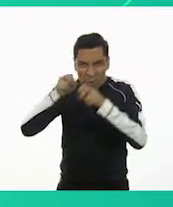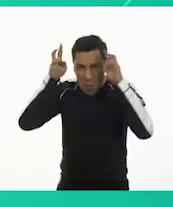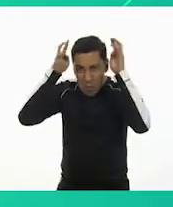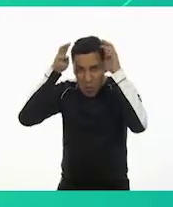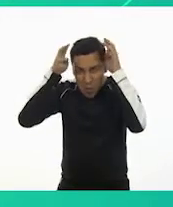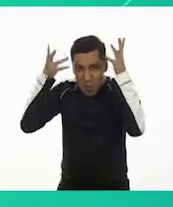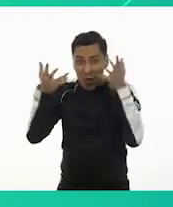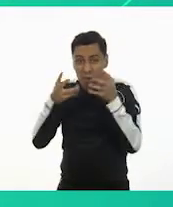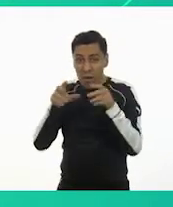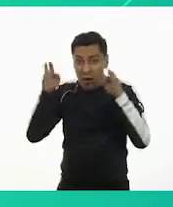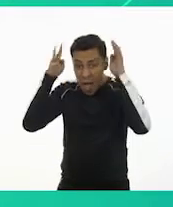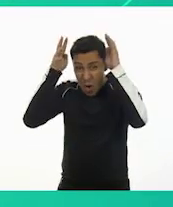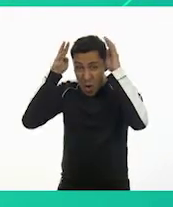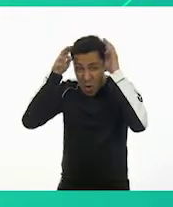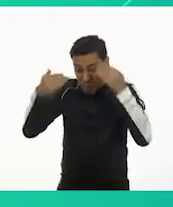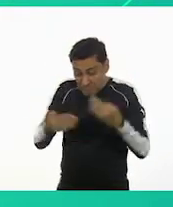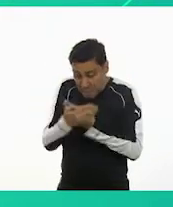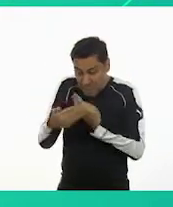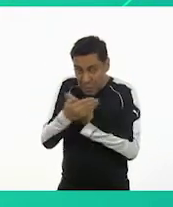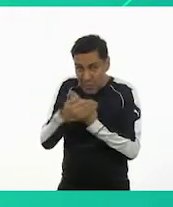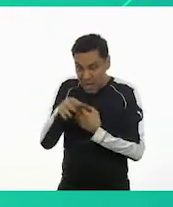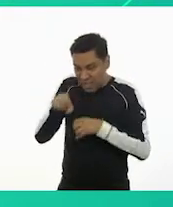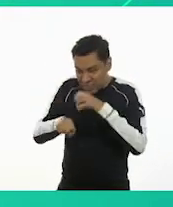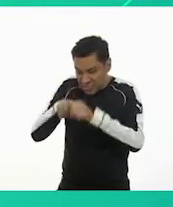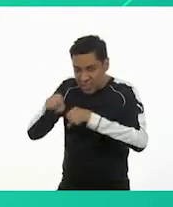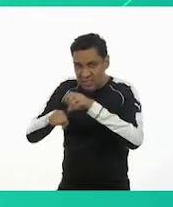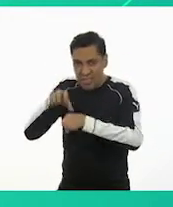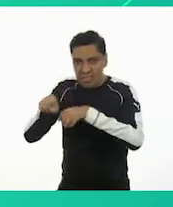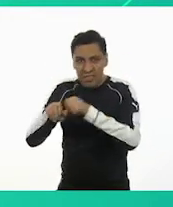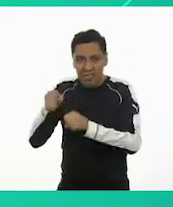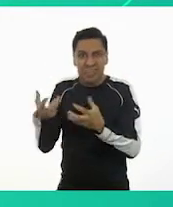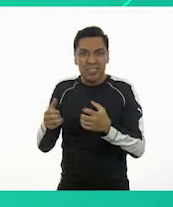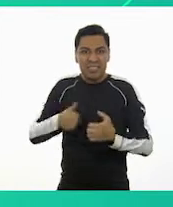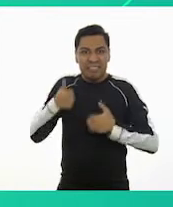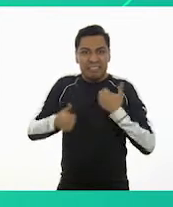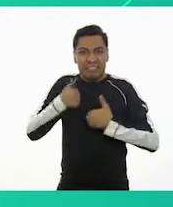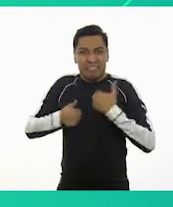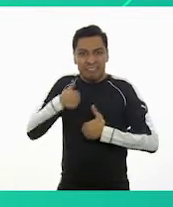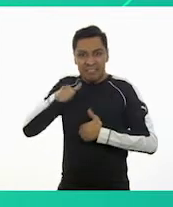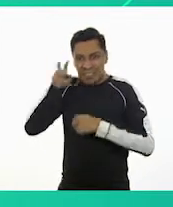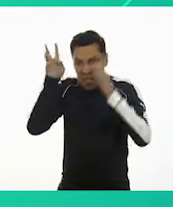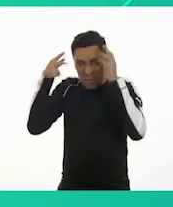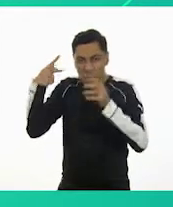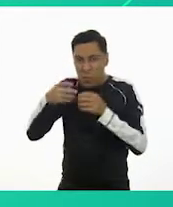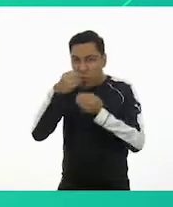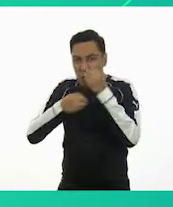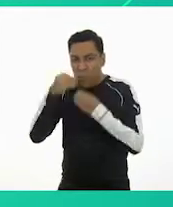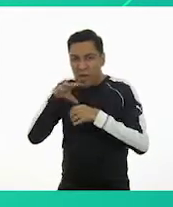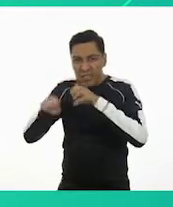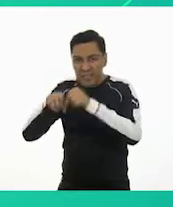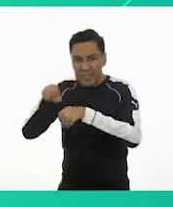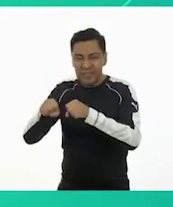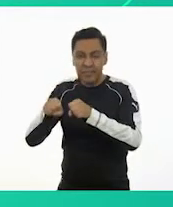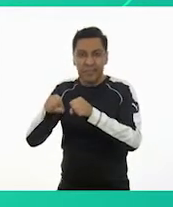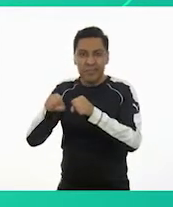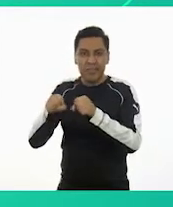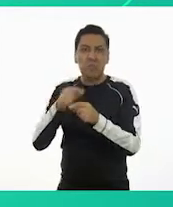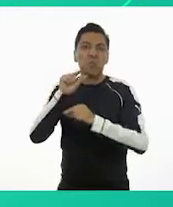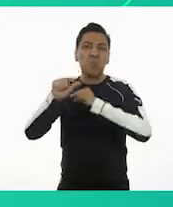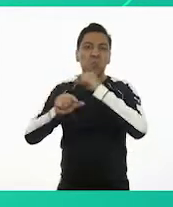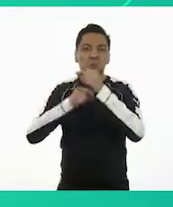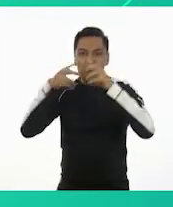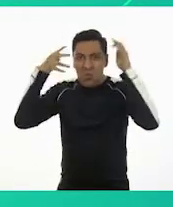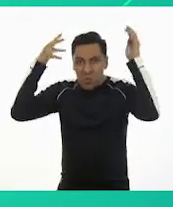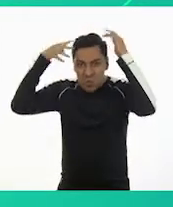comen alevines de ajolote y compiten por el alimento de los ajolotes. Entonces han hecho que la diversidad de Xochimilco se reduzca y